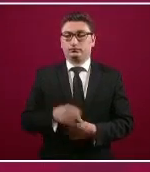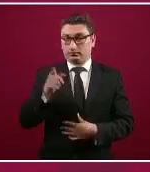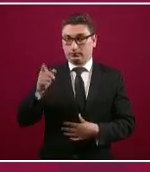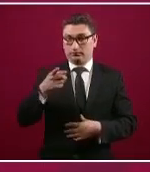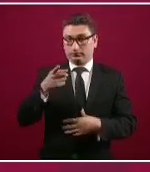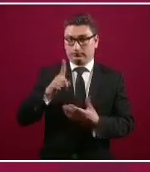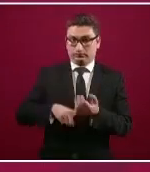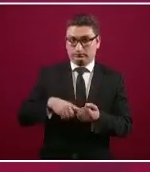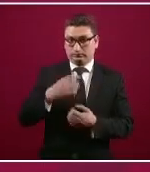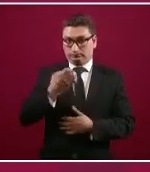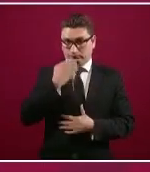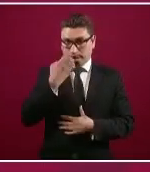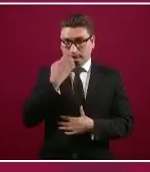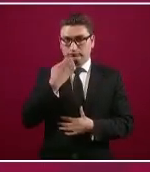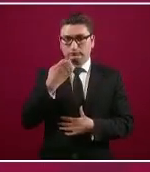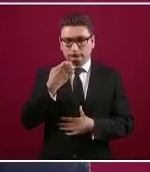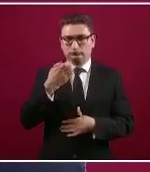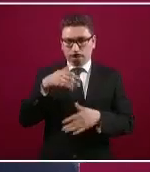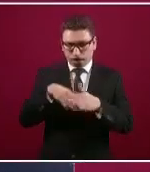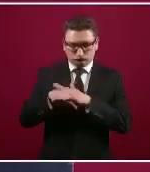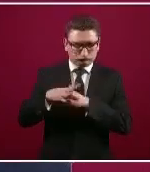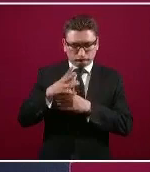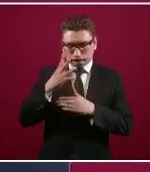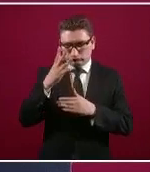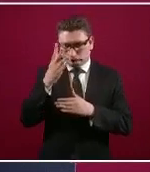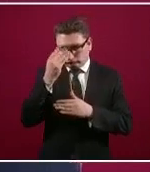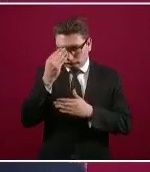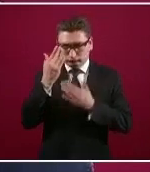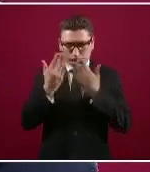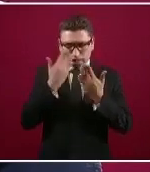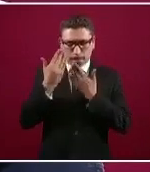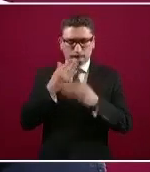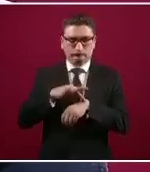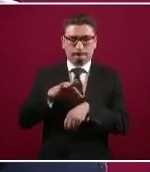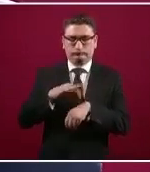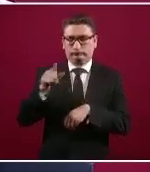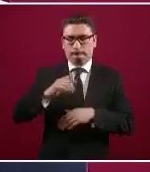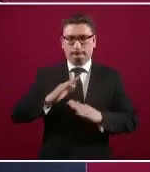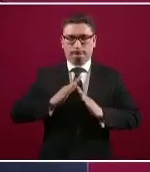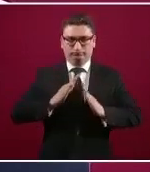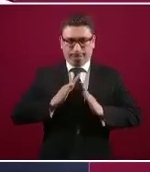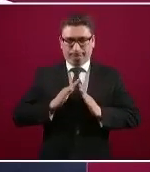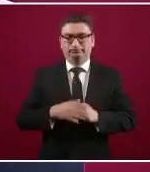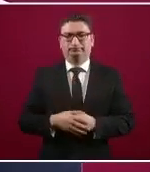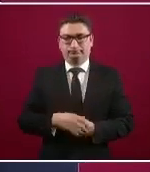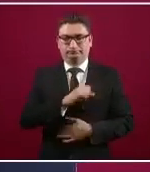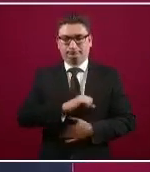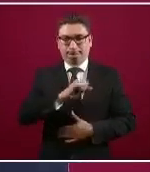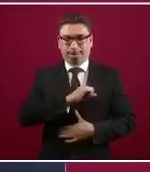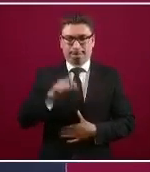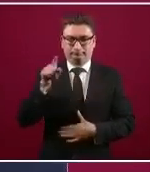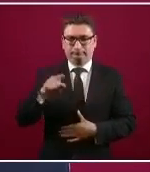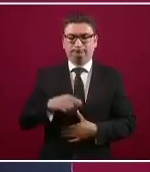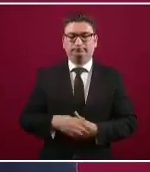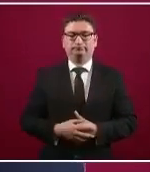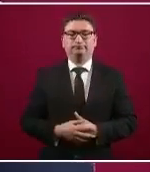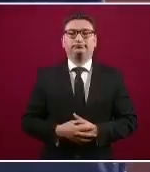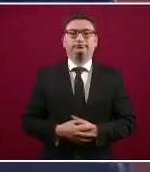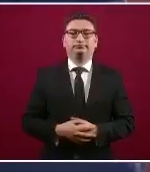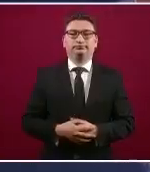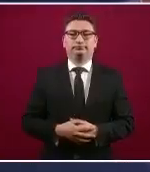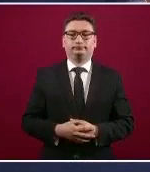formación de médicos, la escuela militar de salud que tiene el Ejército,